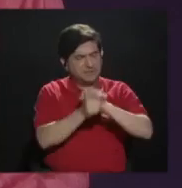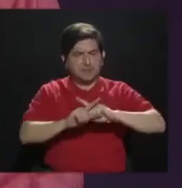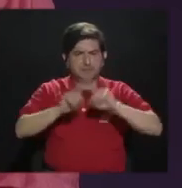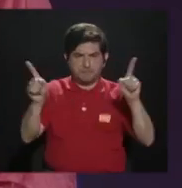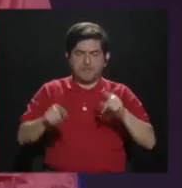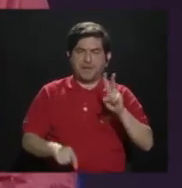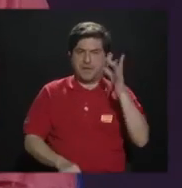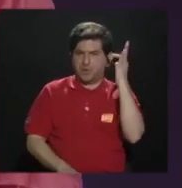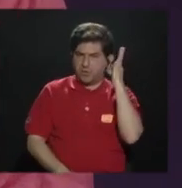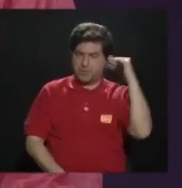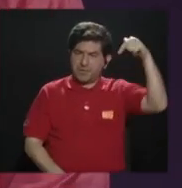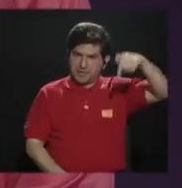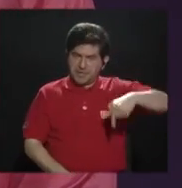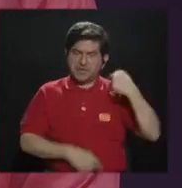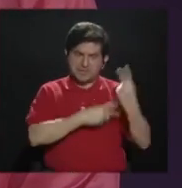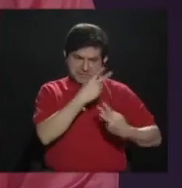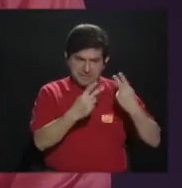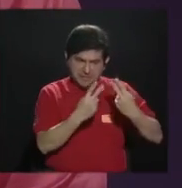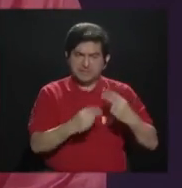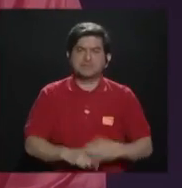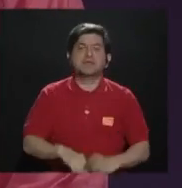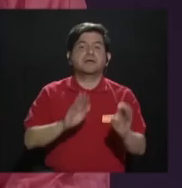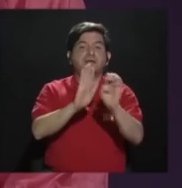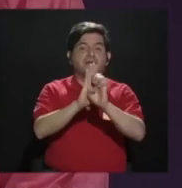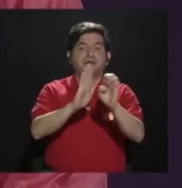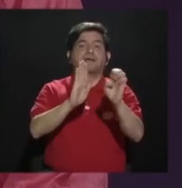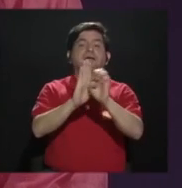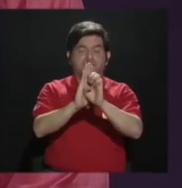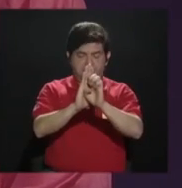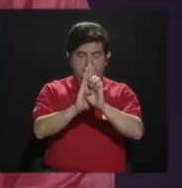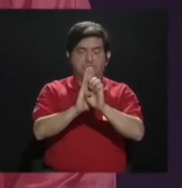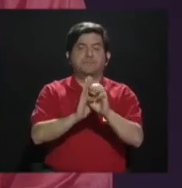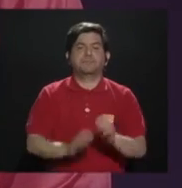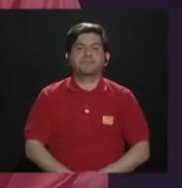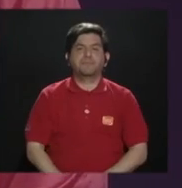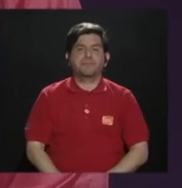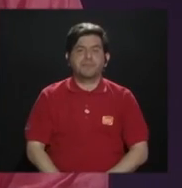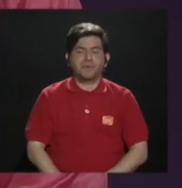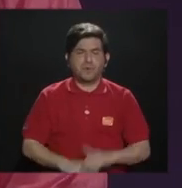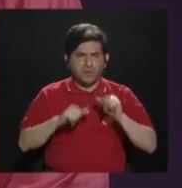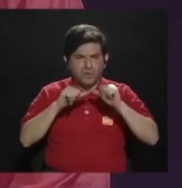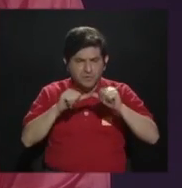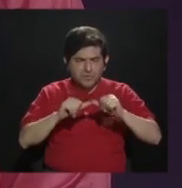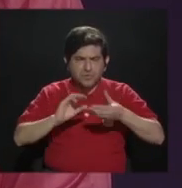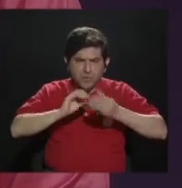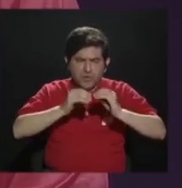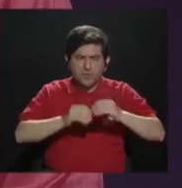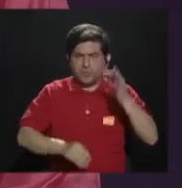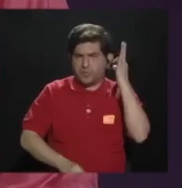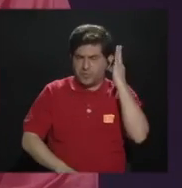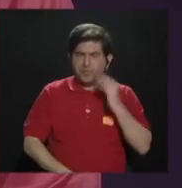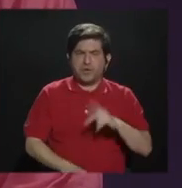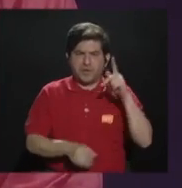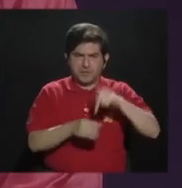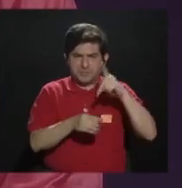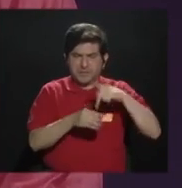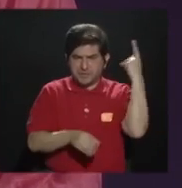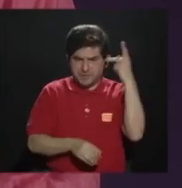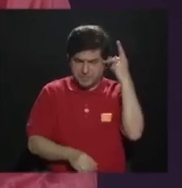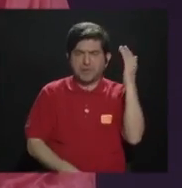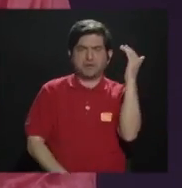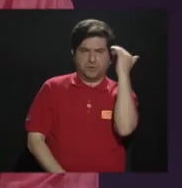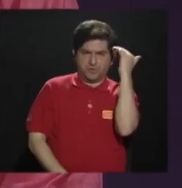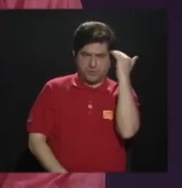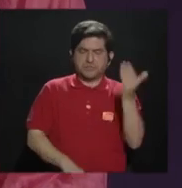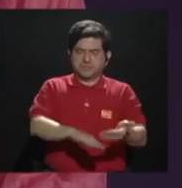las compañeras que han estado hoy aquí presentes son ejemplos de que conforme más mujeres haya en la política y más mujeres conscientes,